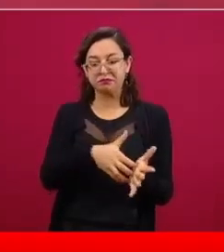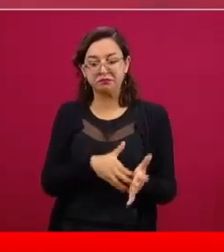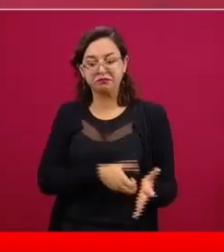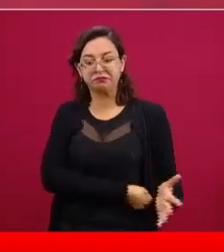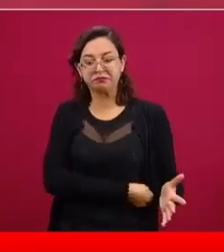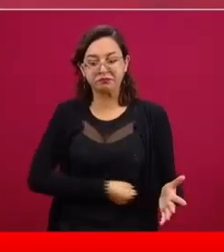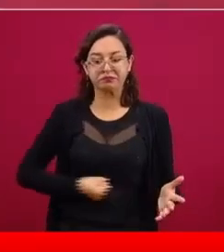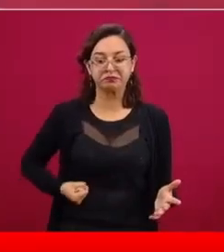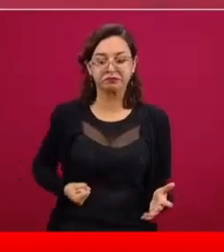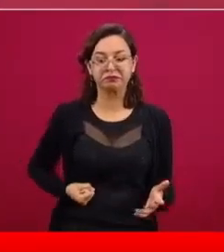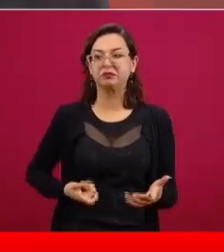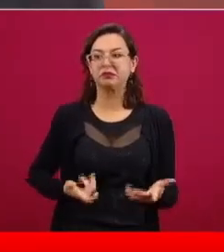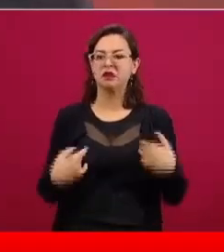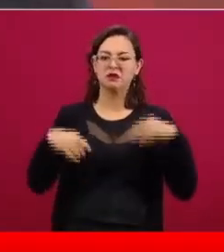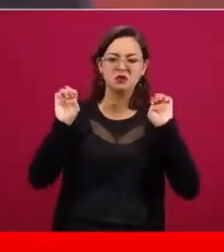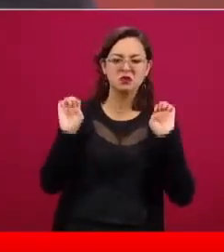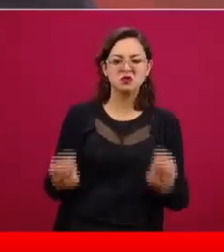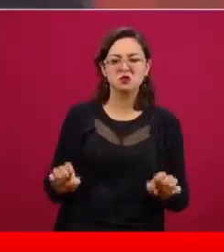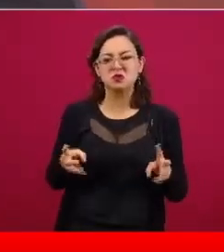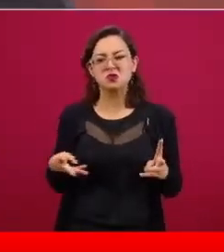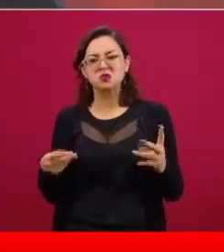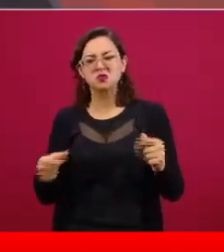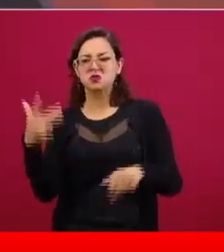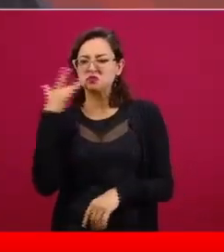sin extravagancias, sin derroches,